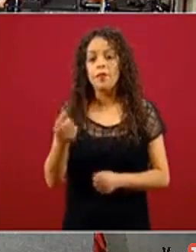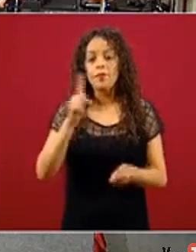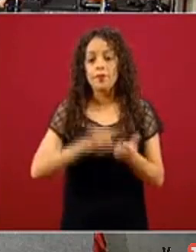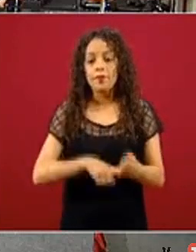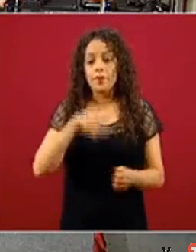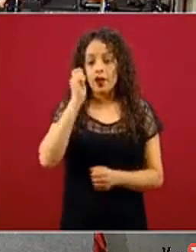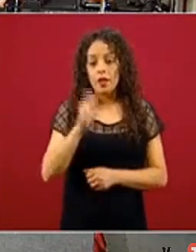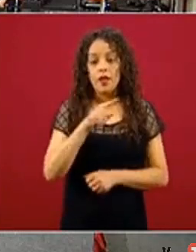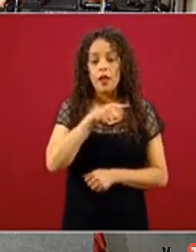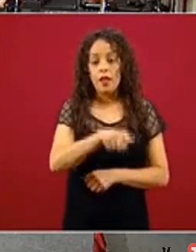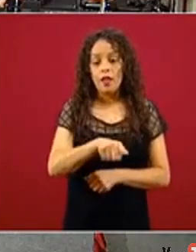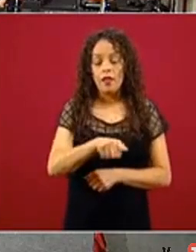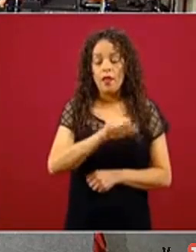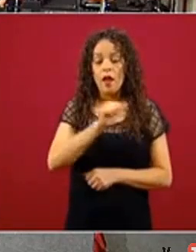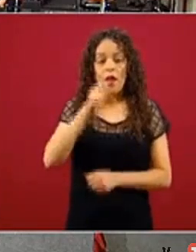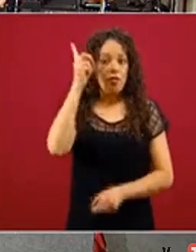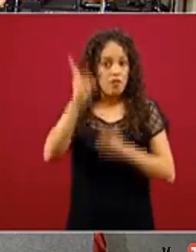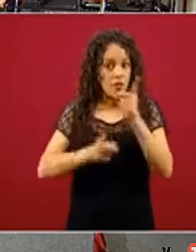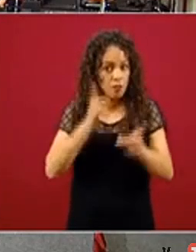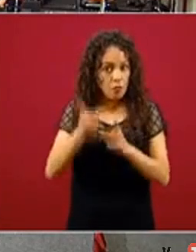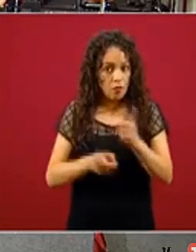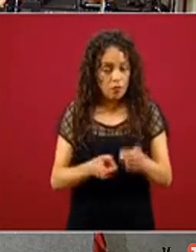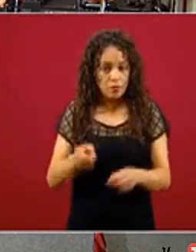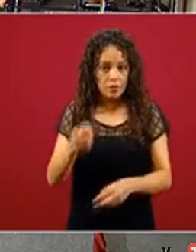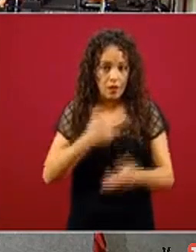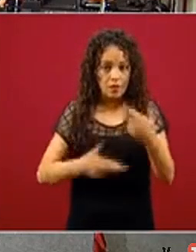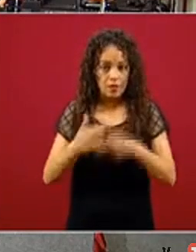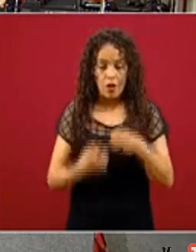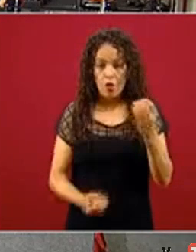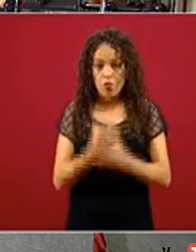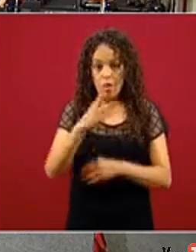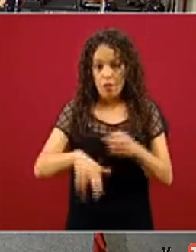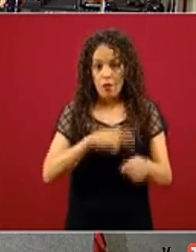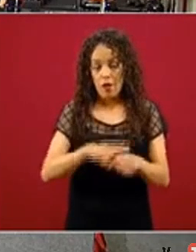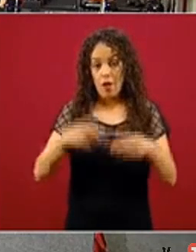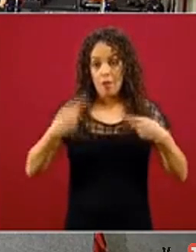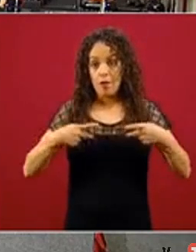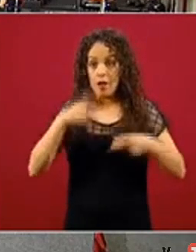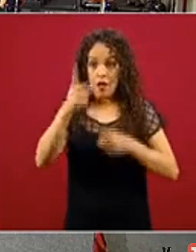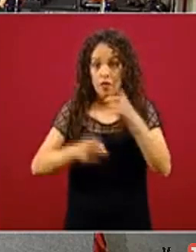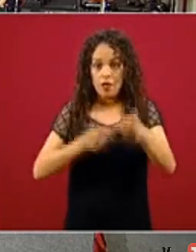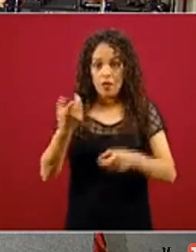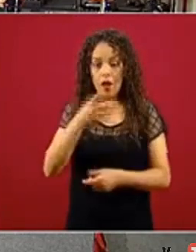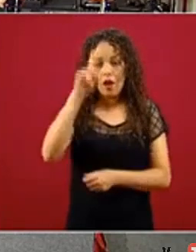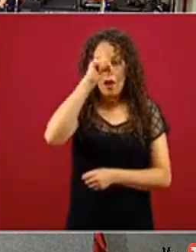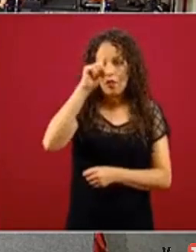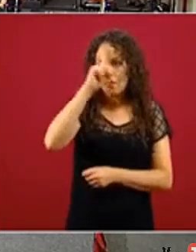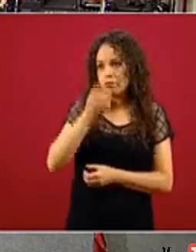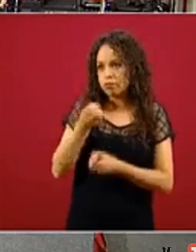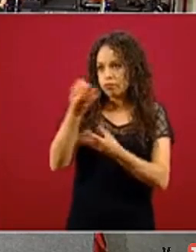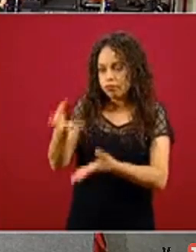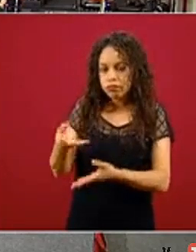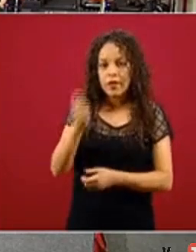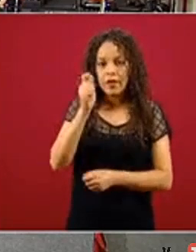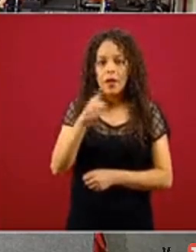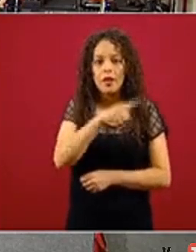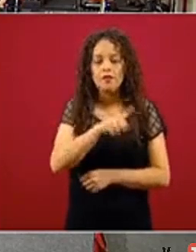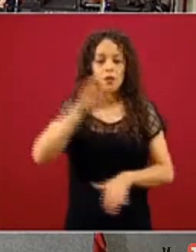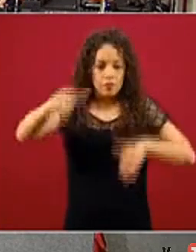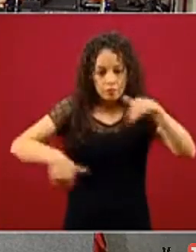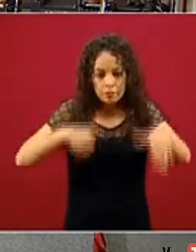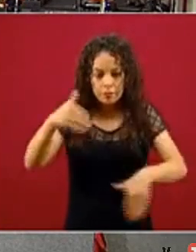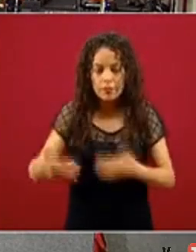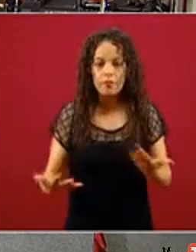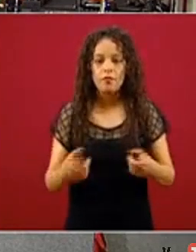caso, pues el regreso a la nueva normalidad de personas deportistas, ¿no? Recomendaciones para gimnasios, para albercas, pues ¿qué